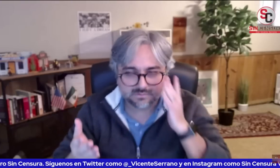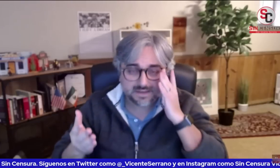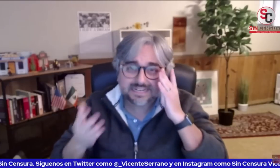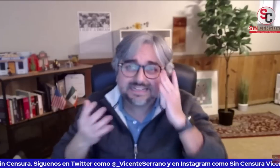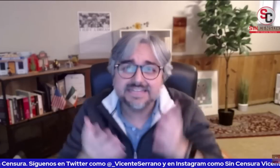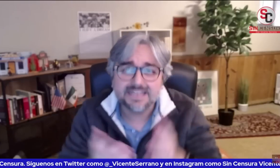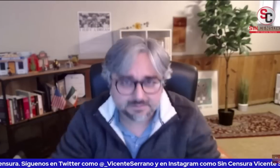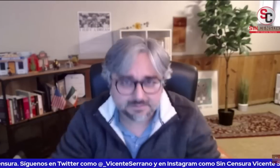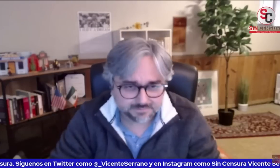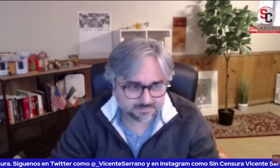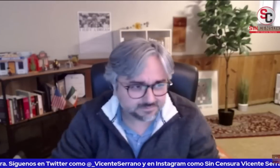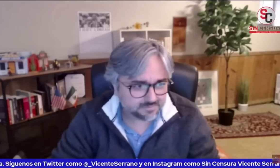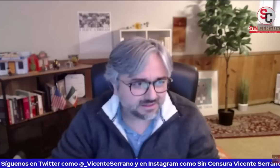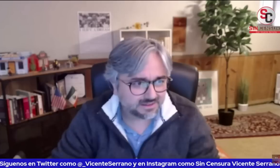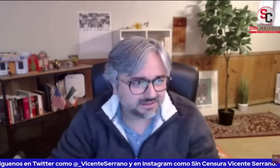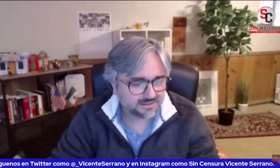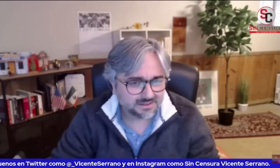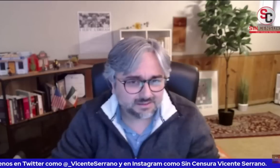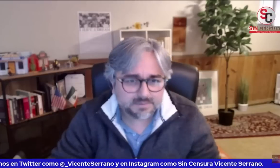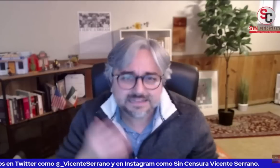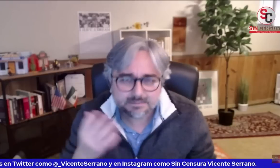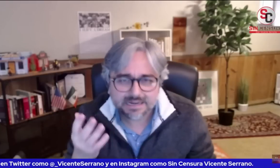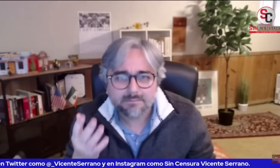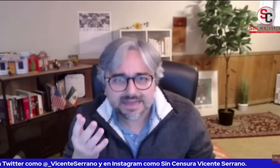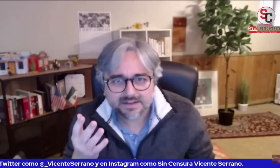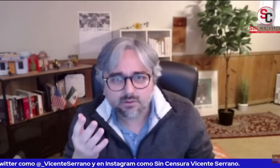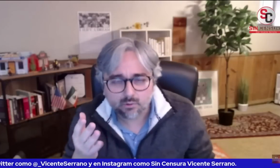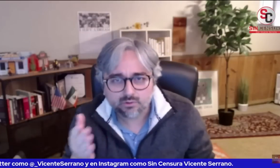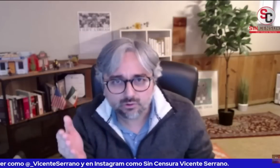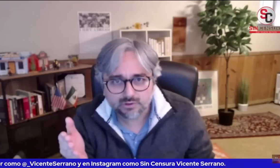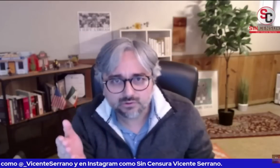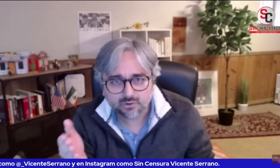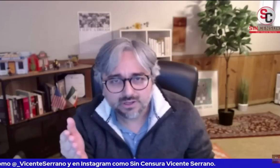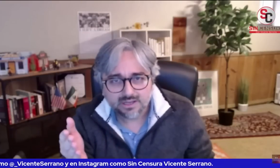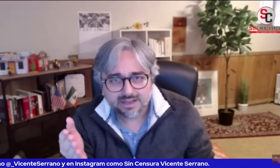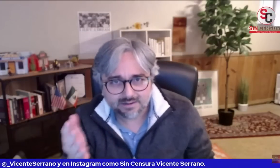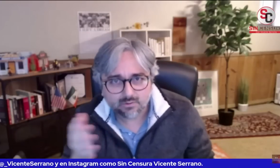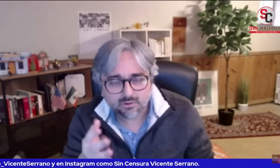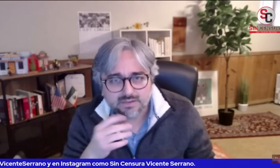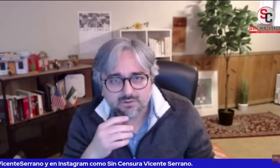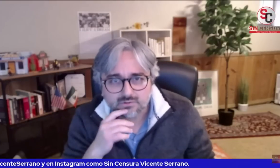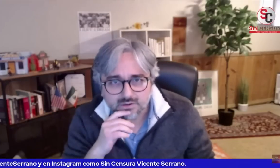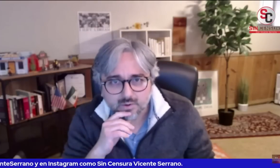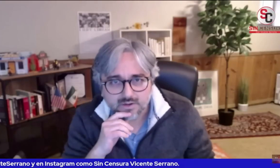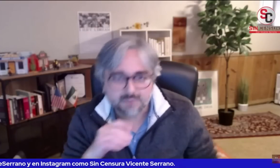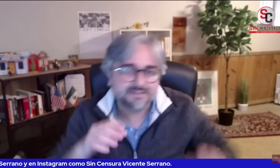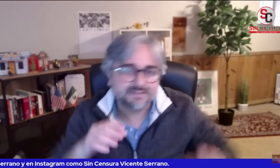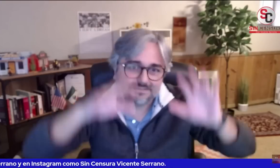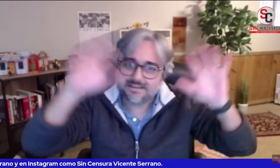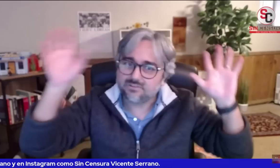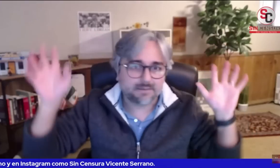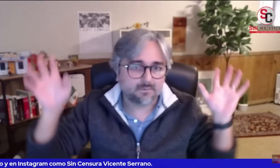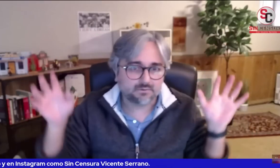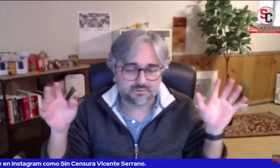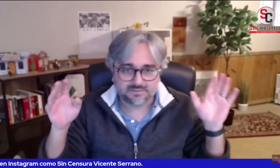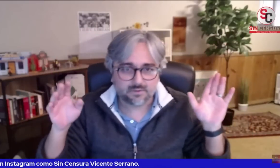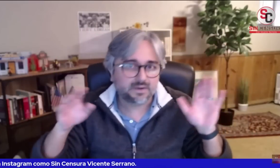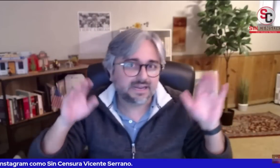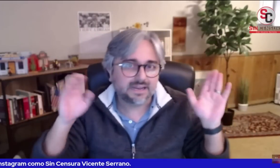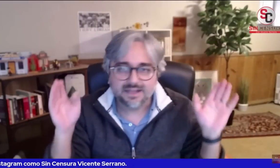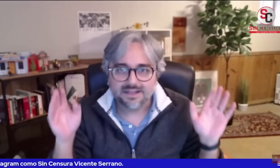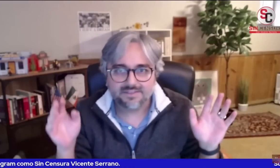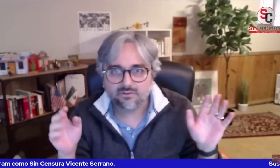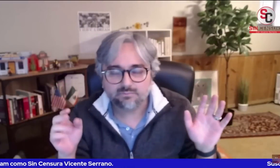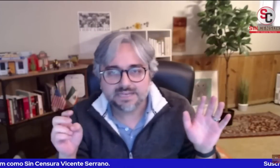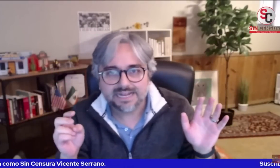equivoco, critíqueme, miénteme la madre como lo hizo hace algunos años con Eugenio Derbez, que se hizo la voz, según